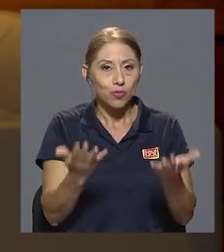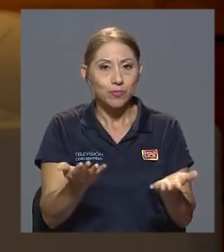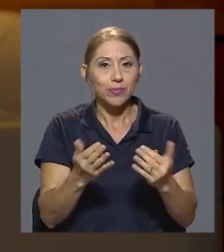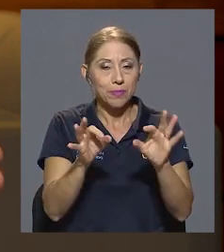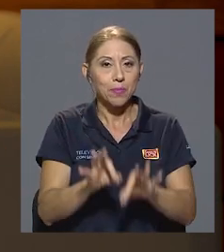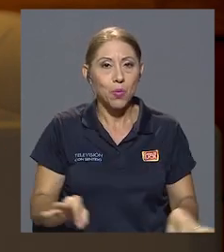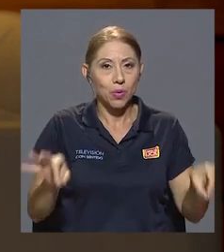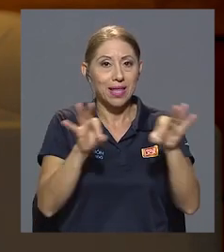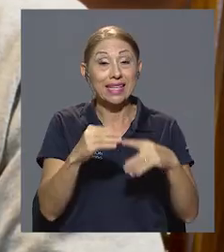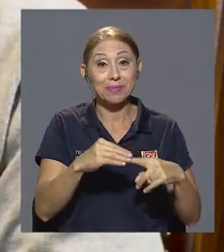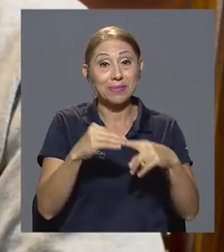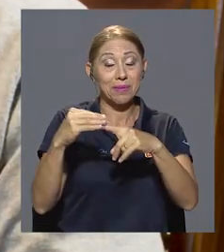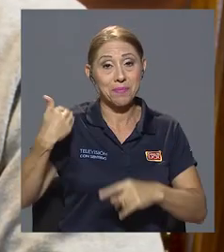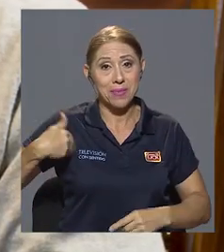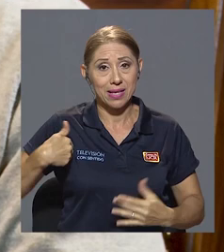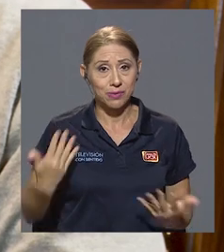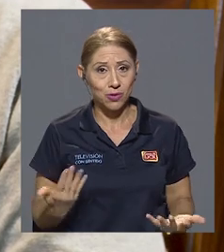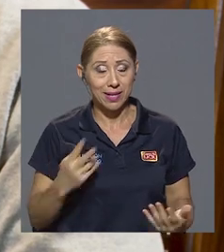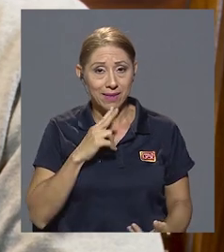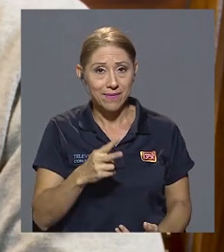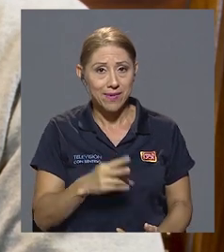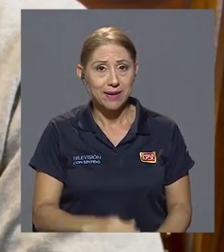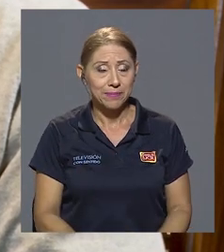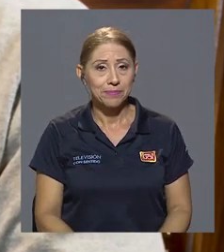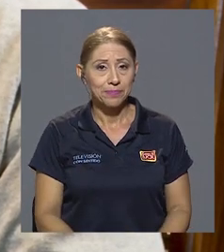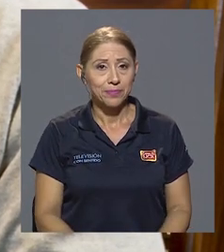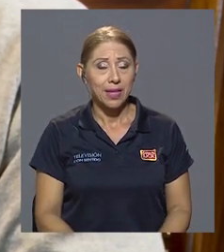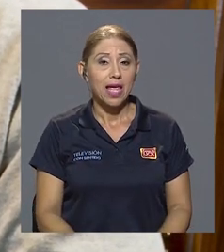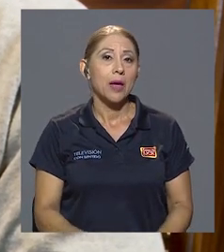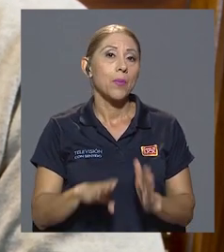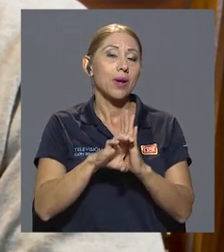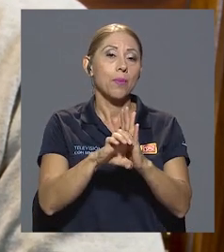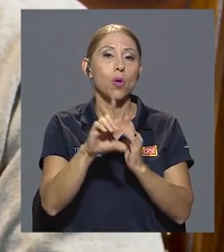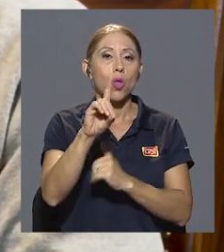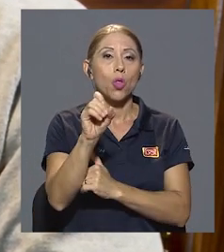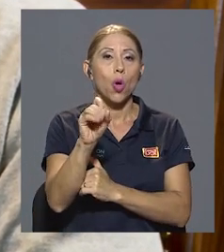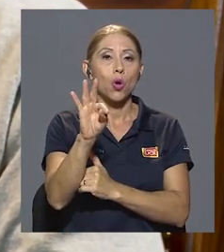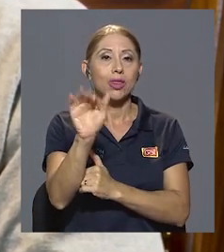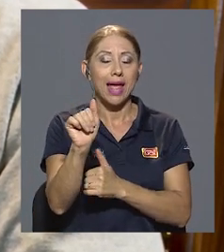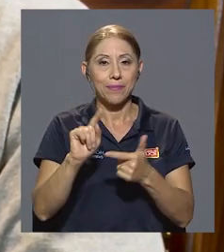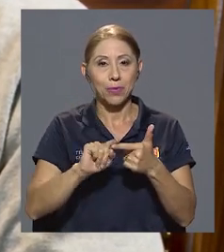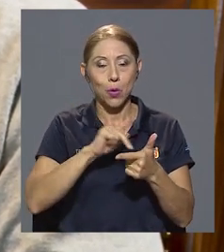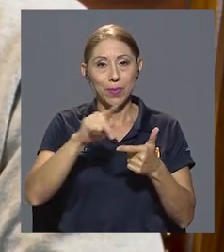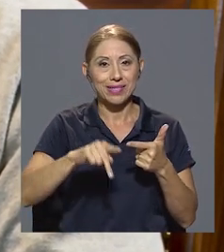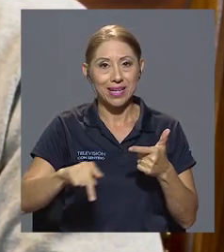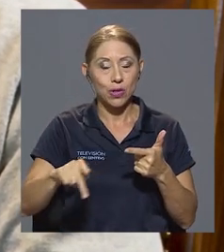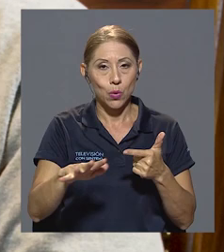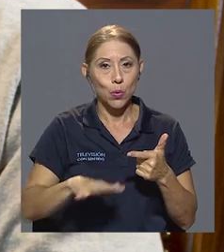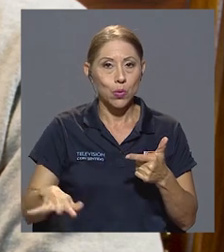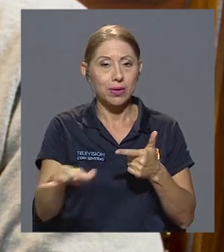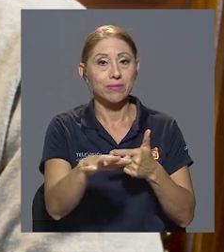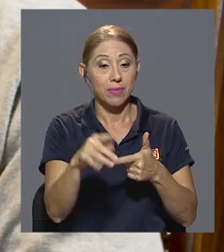población sobre todo de población masculina en la región de dotar a la región de pérez zeledón